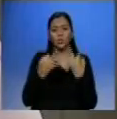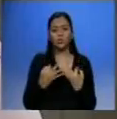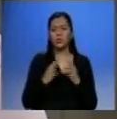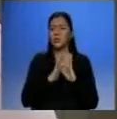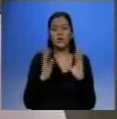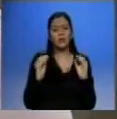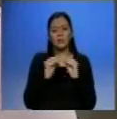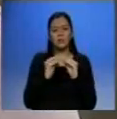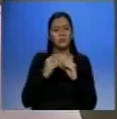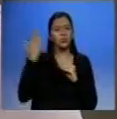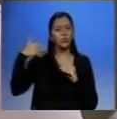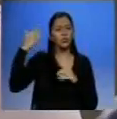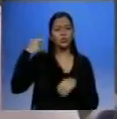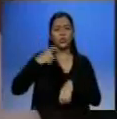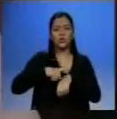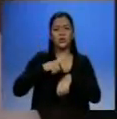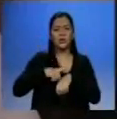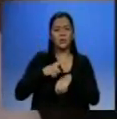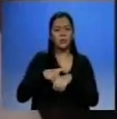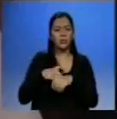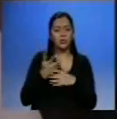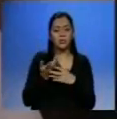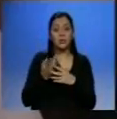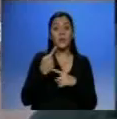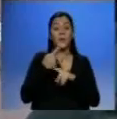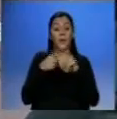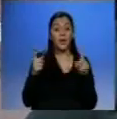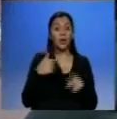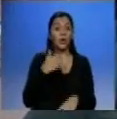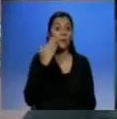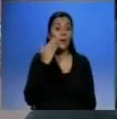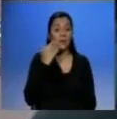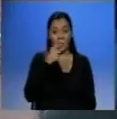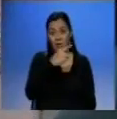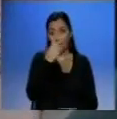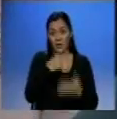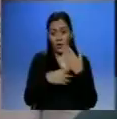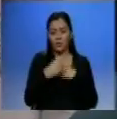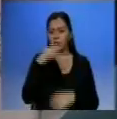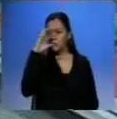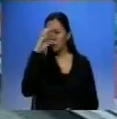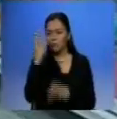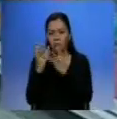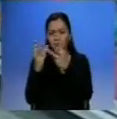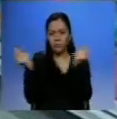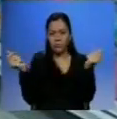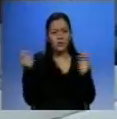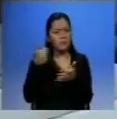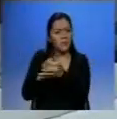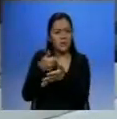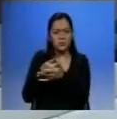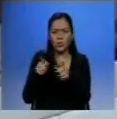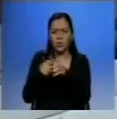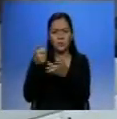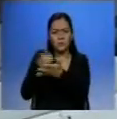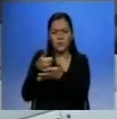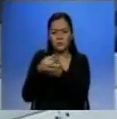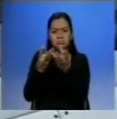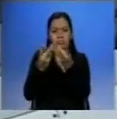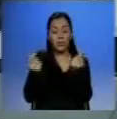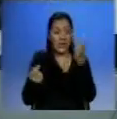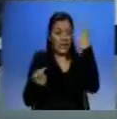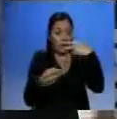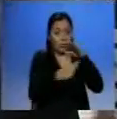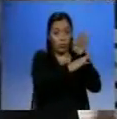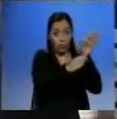que venimos por ello. Pero esta madre también busca a su otro hijo que desapareció el mismo día del operativo en